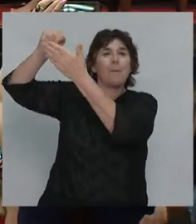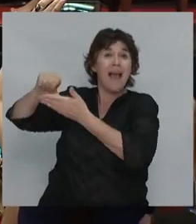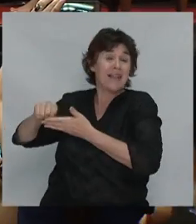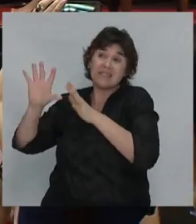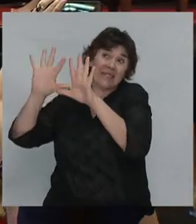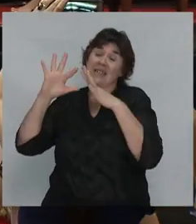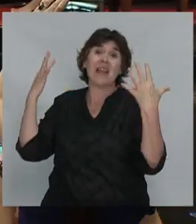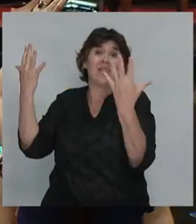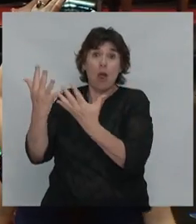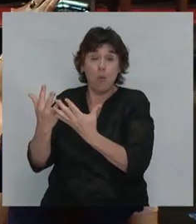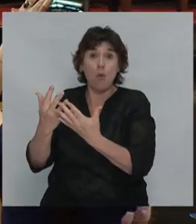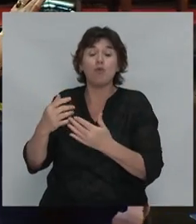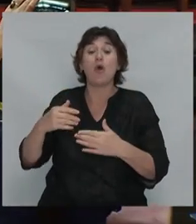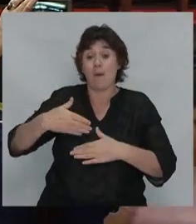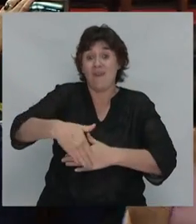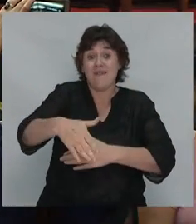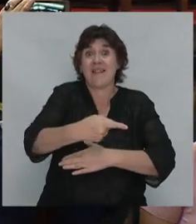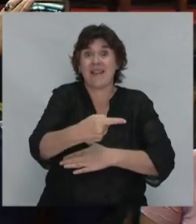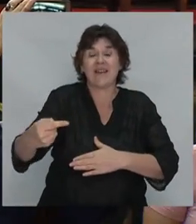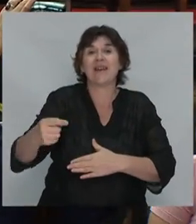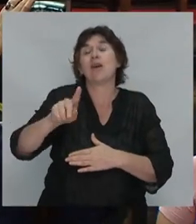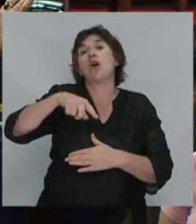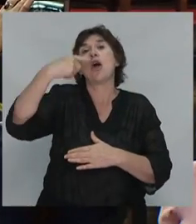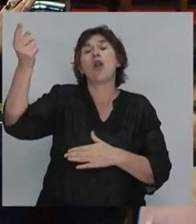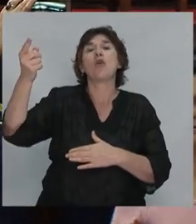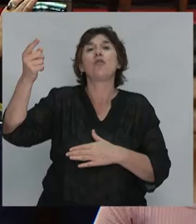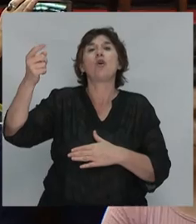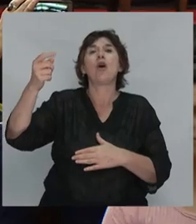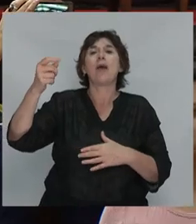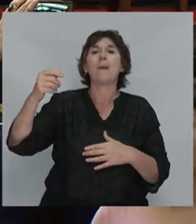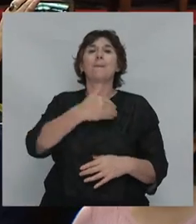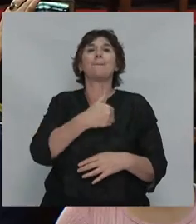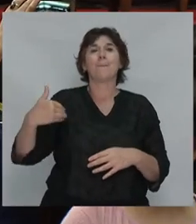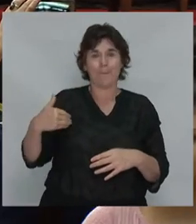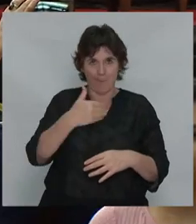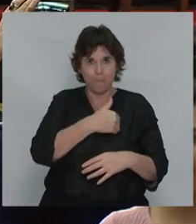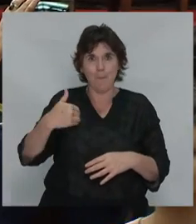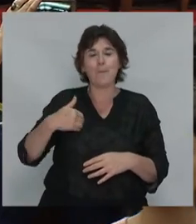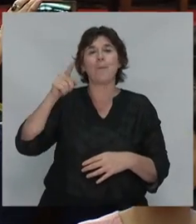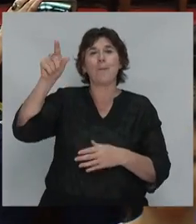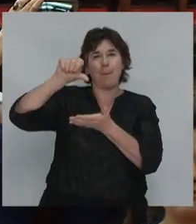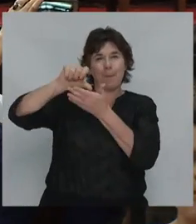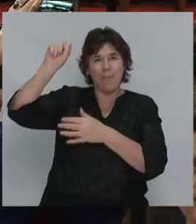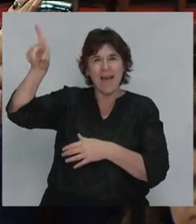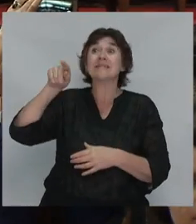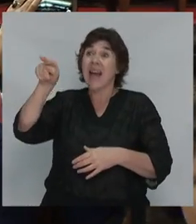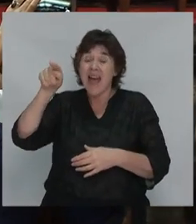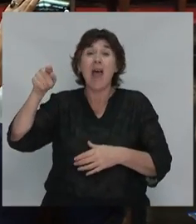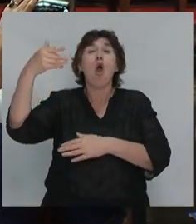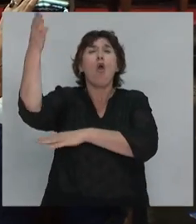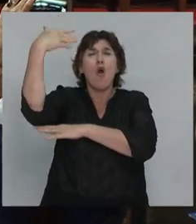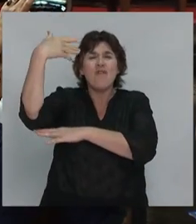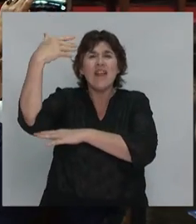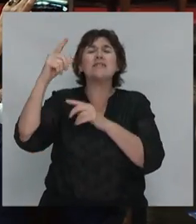lo vamos a ver dentro de unas semanas en katowice en polonia donde está la conferencia del clima número